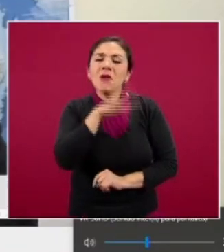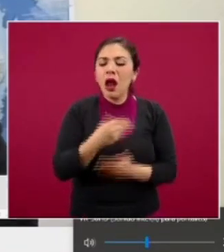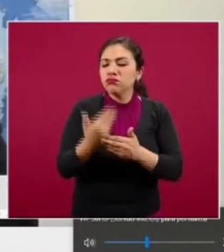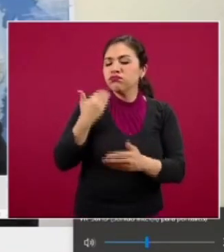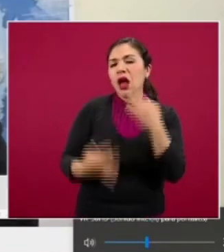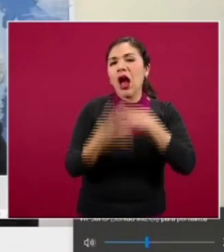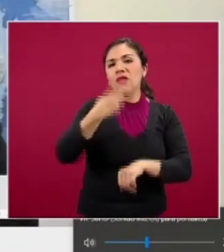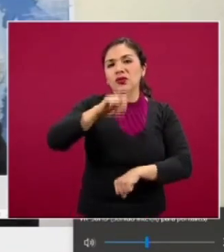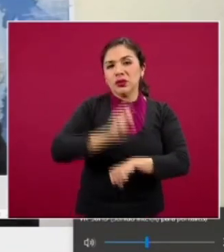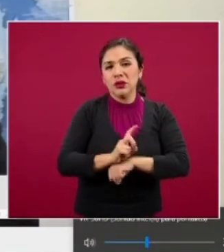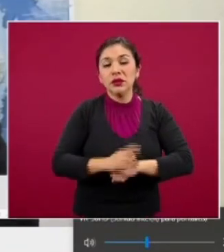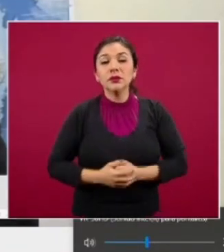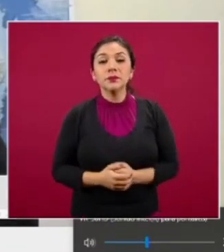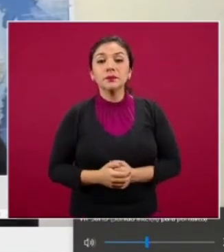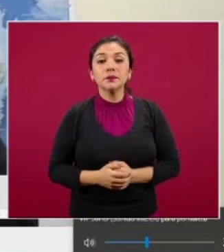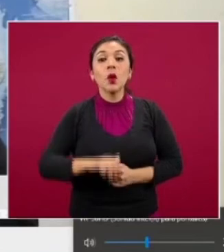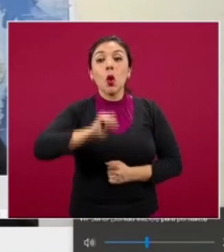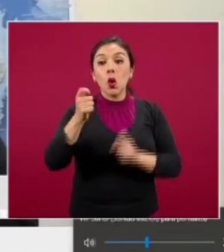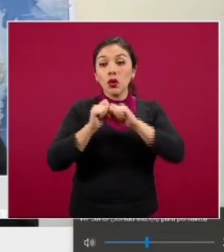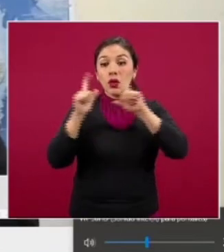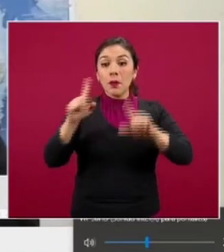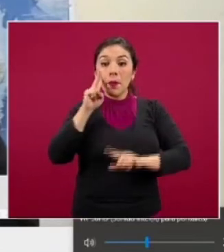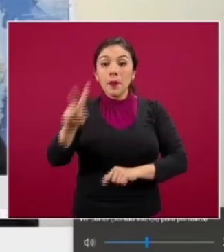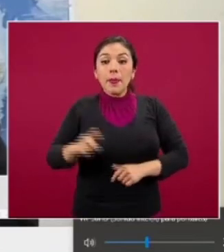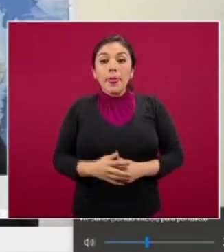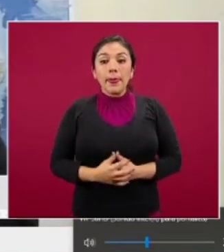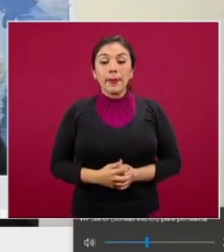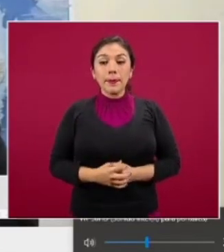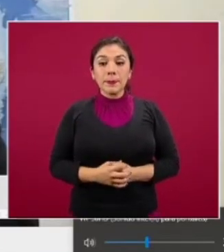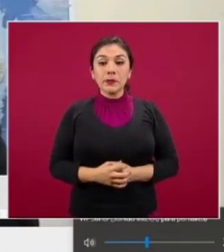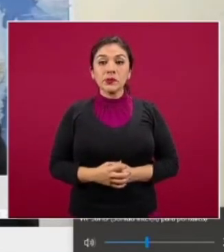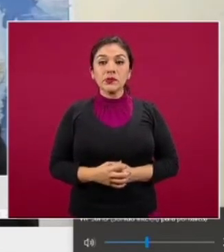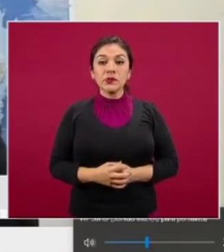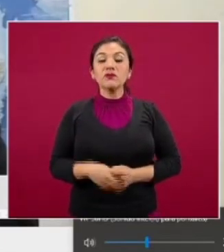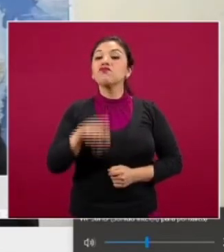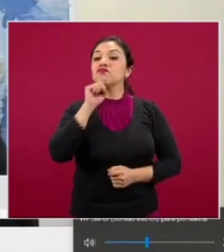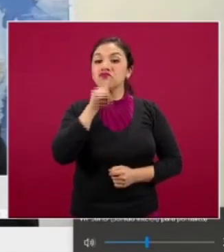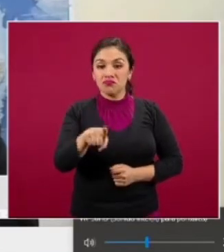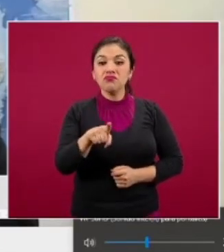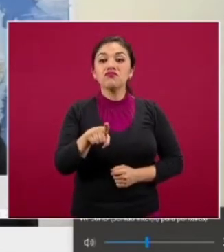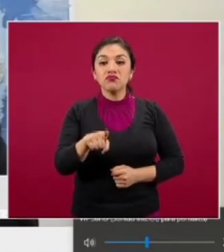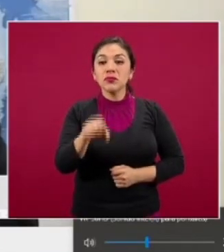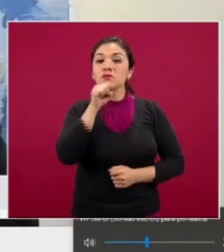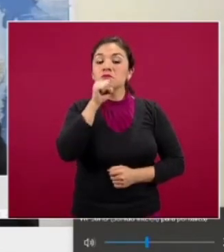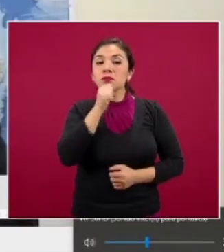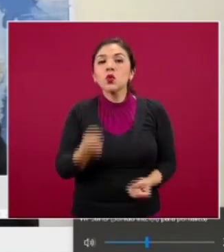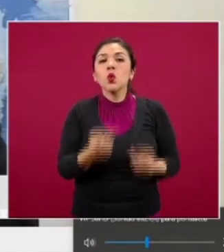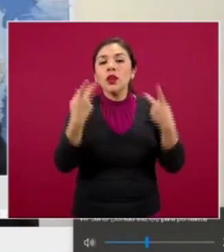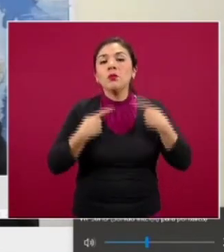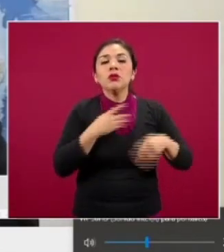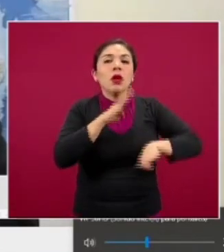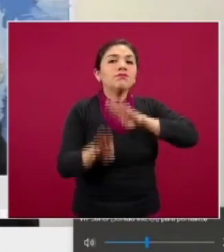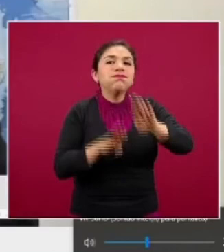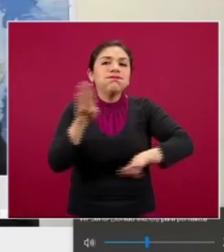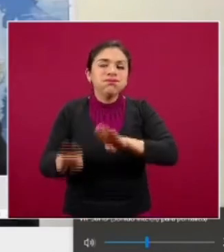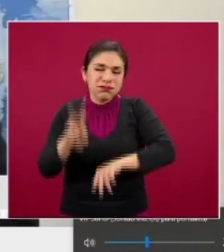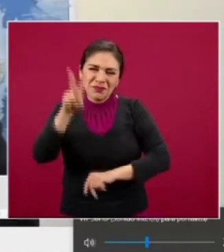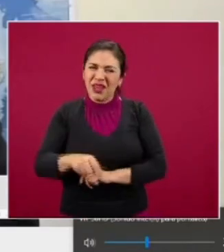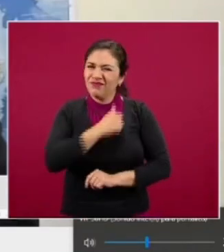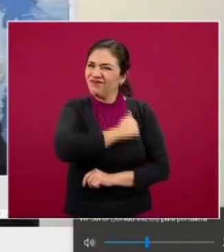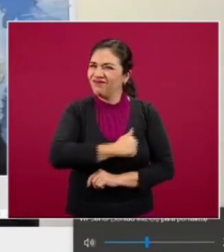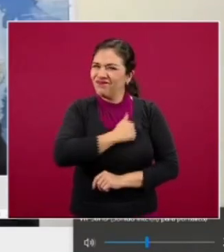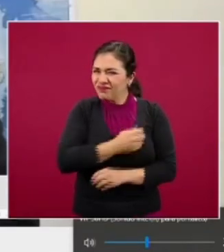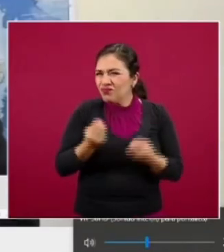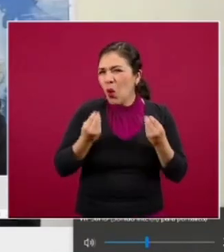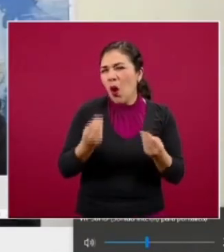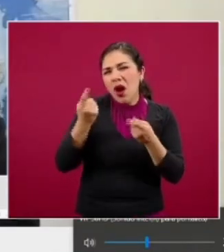días. Vamos a ver la siguiente, por favor. Lo mismo para el indicador de mortalidad, las muy lamentables